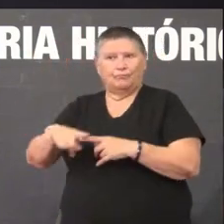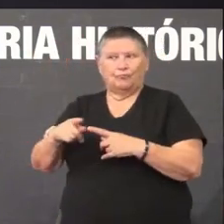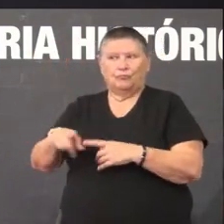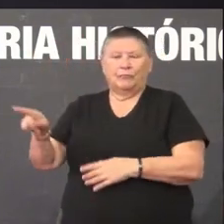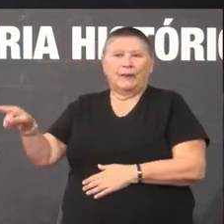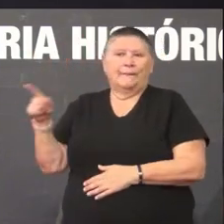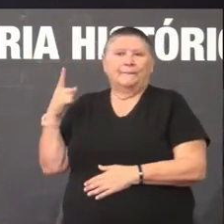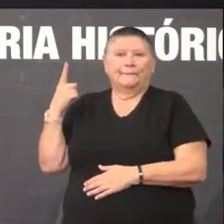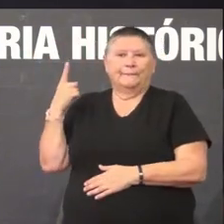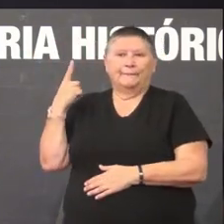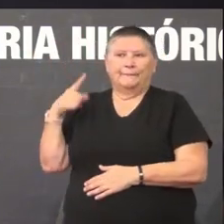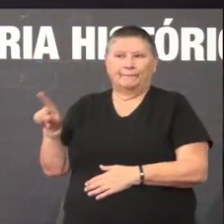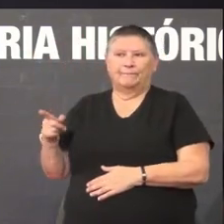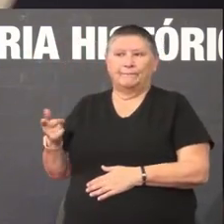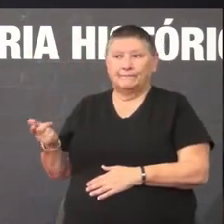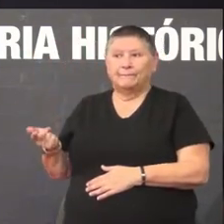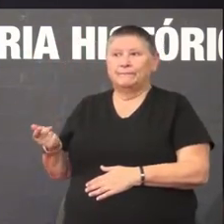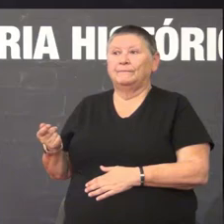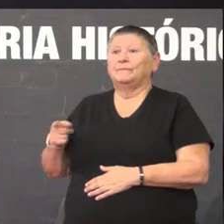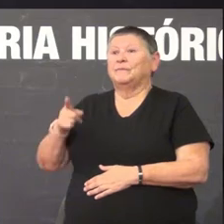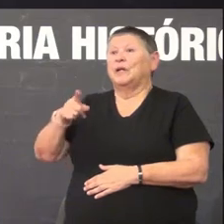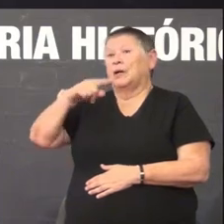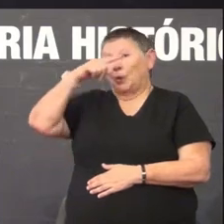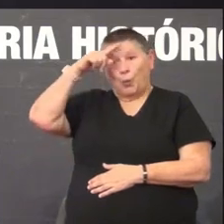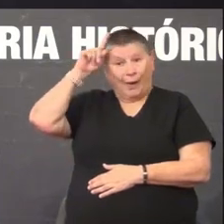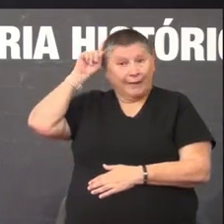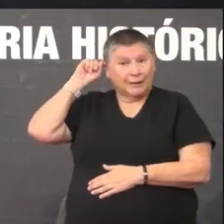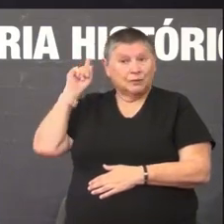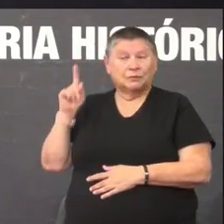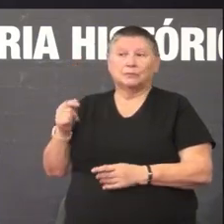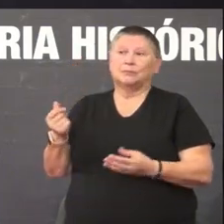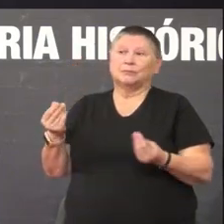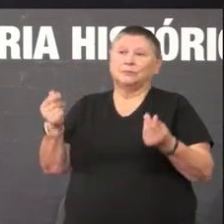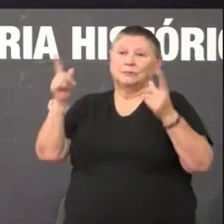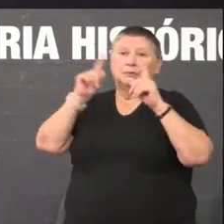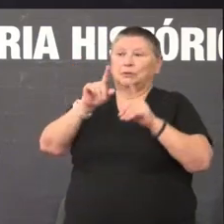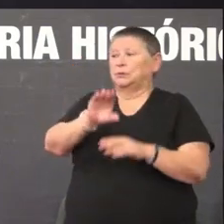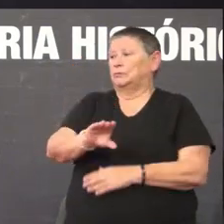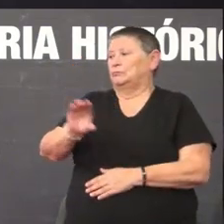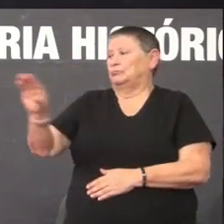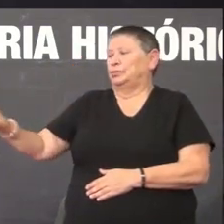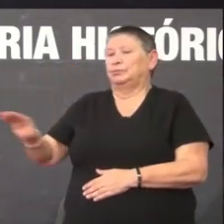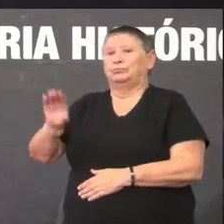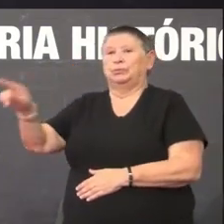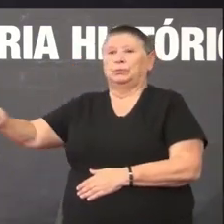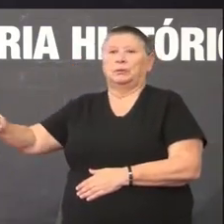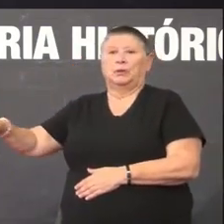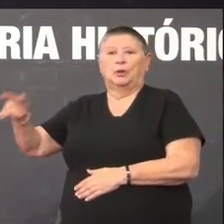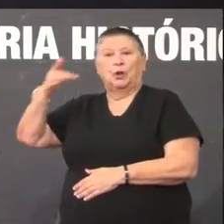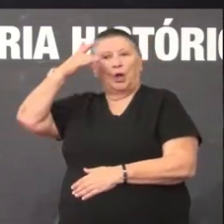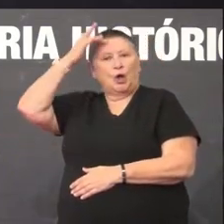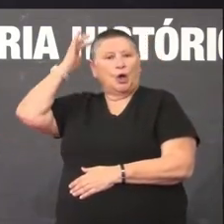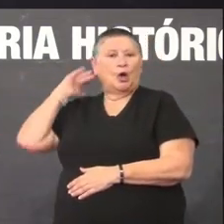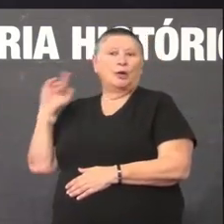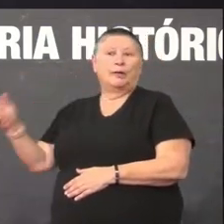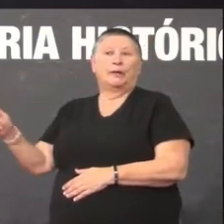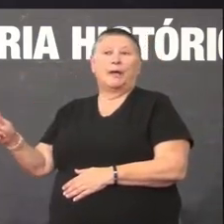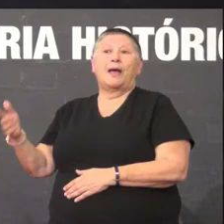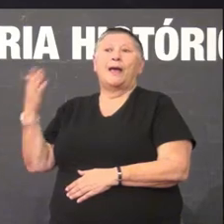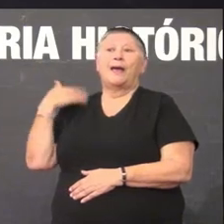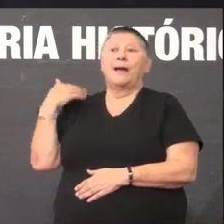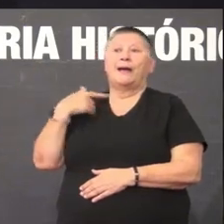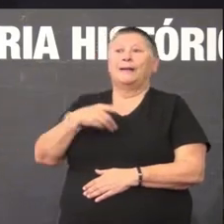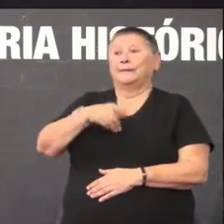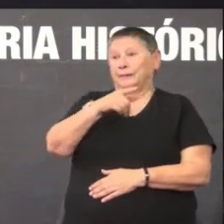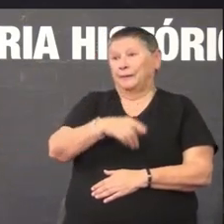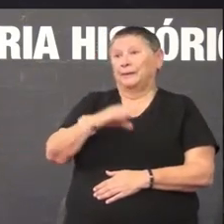Y el muy discreto Juan Carlos se los había entregado a Corina. Ya no tenía a Manuel Prado y Colón de Carvajal y entonces